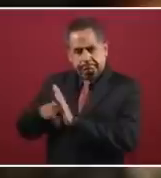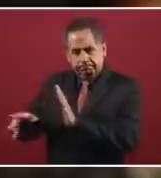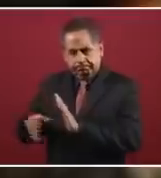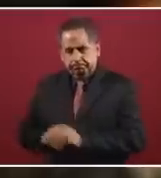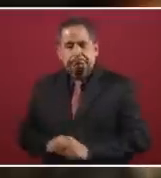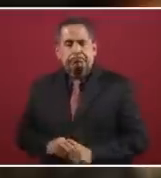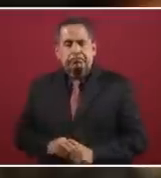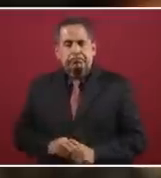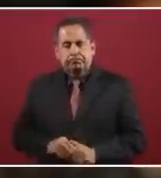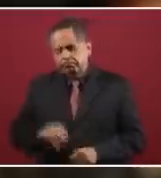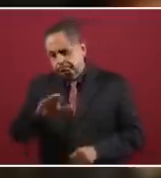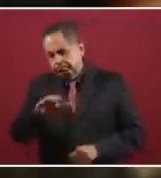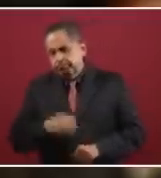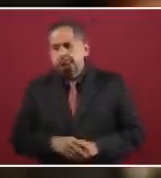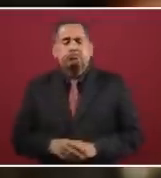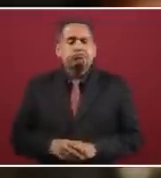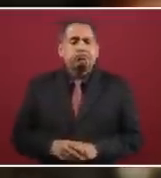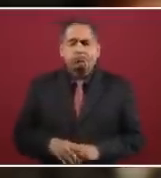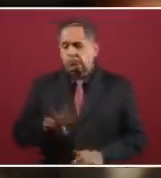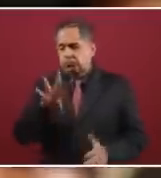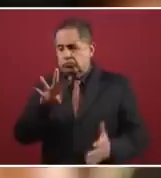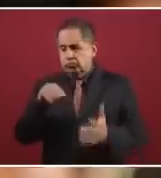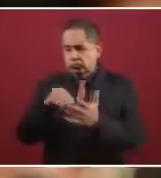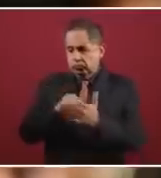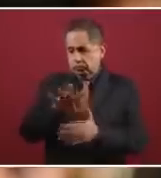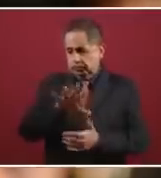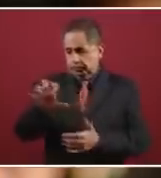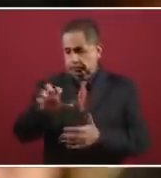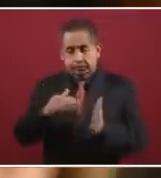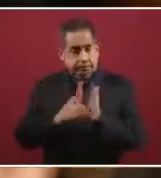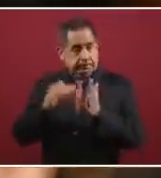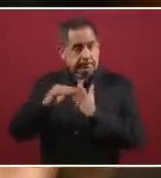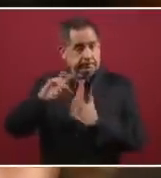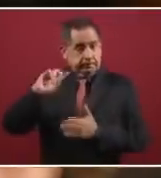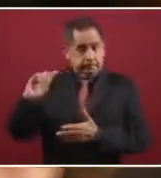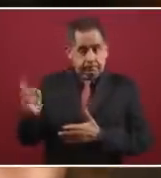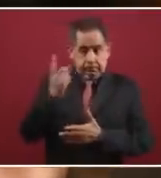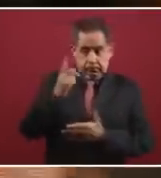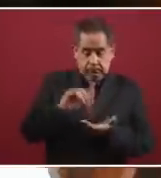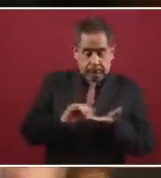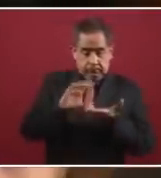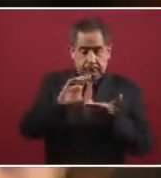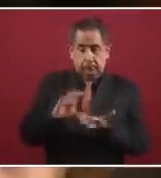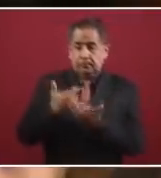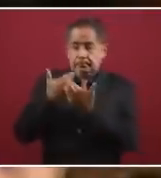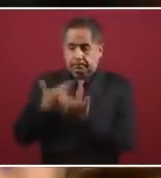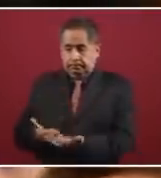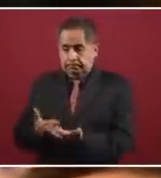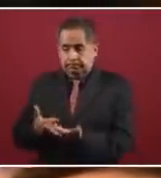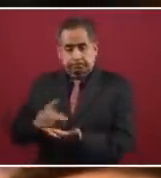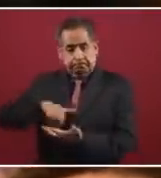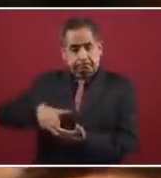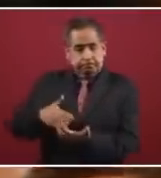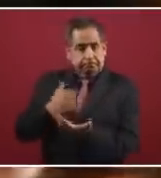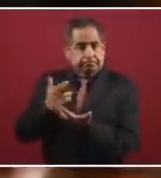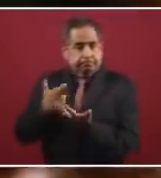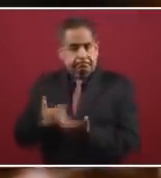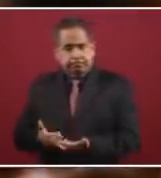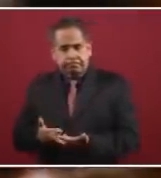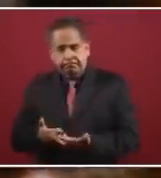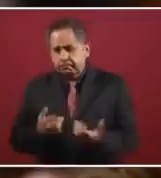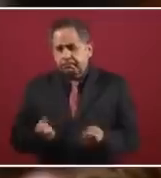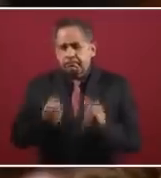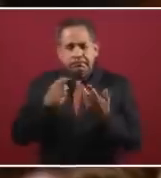Estos 4.500 millones de dólares que se van a ahorrar, ¿qué porcentaje será del